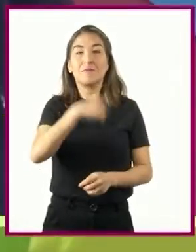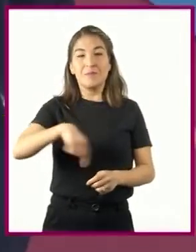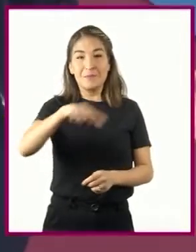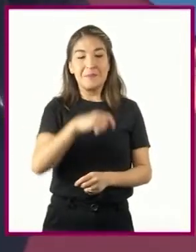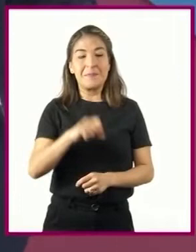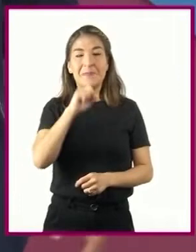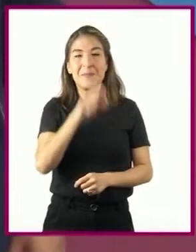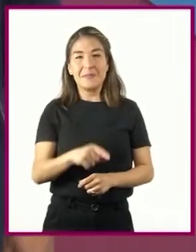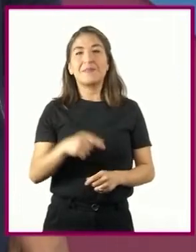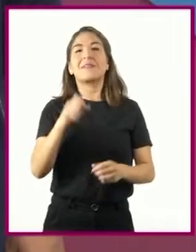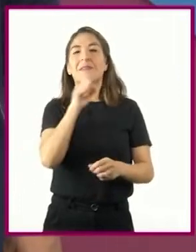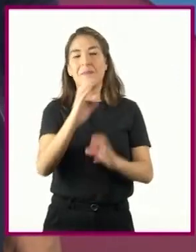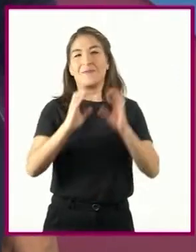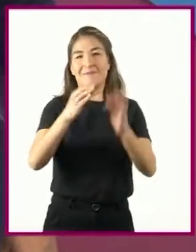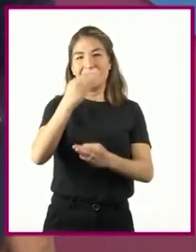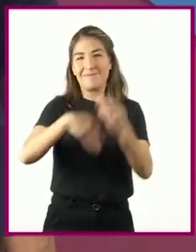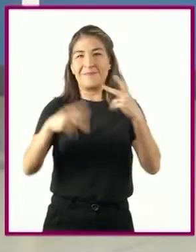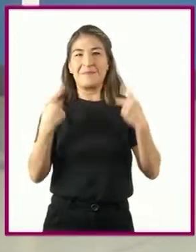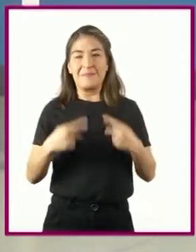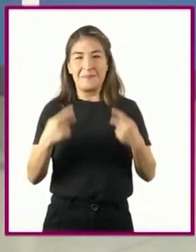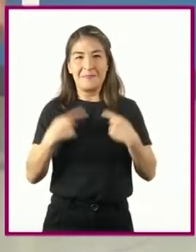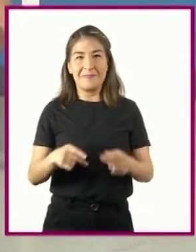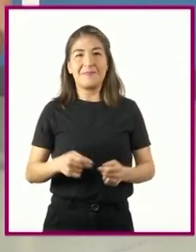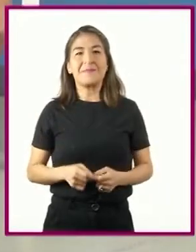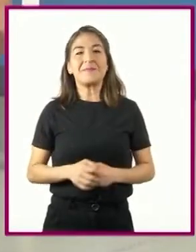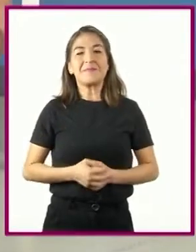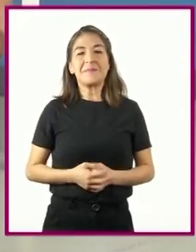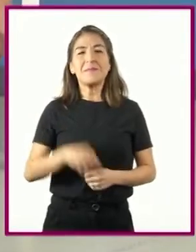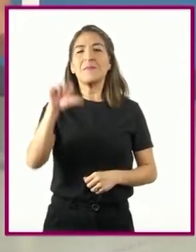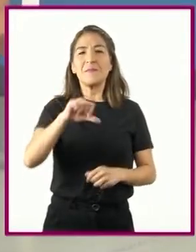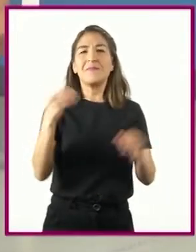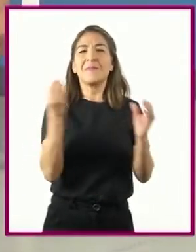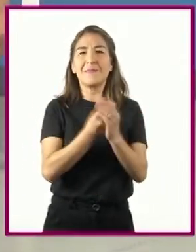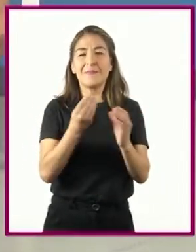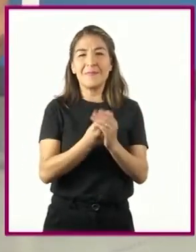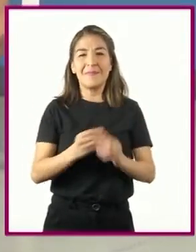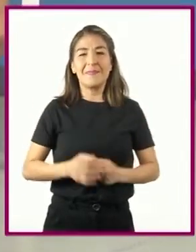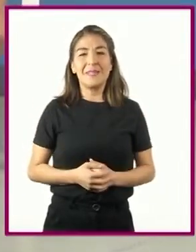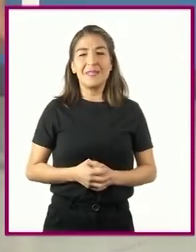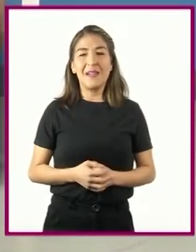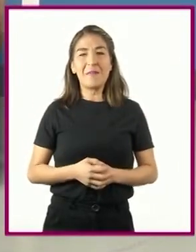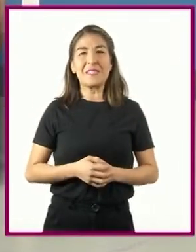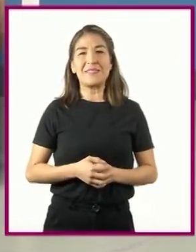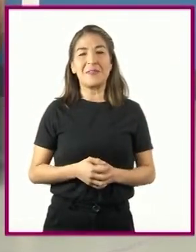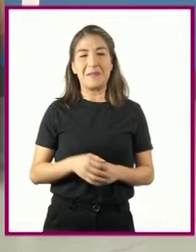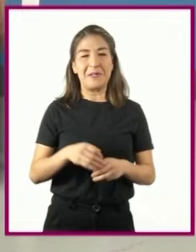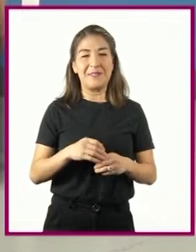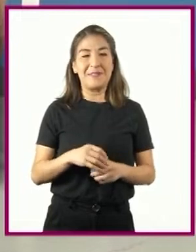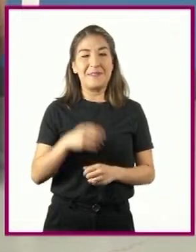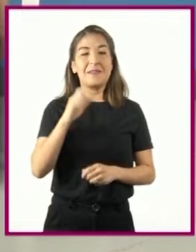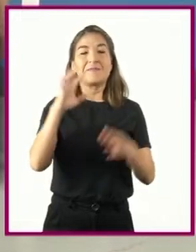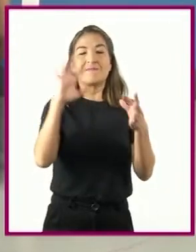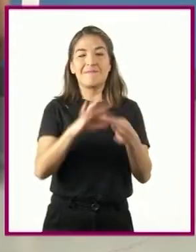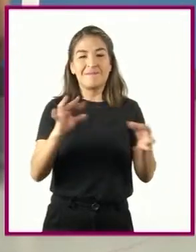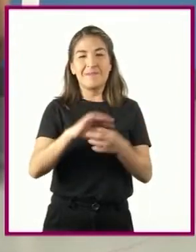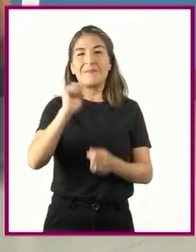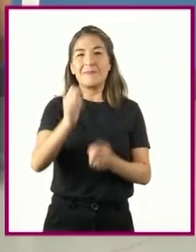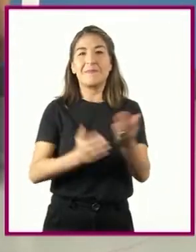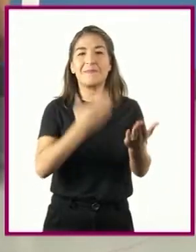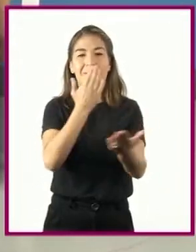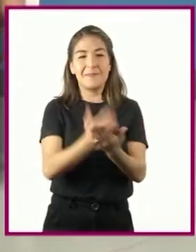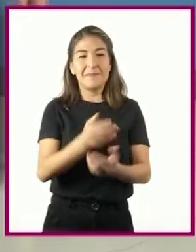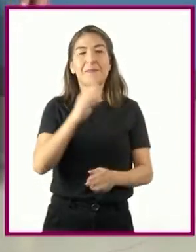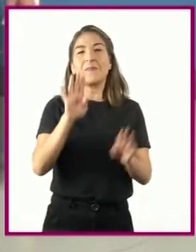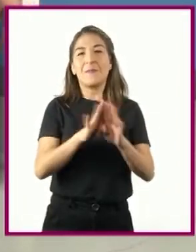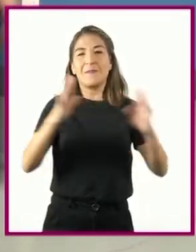mismos, cuidamos a los demás. La sesión de hoy tiene como propósito explicar la participación